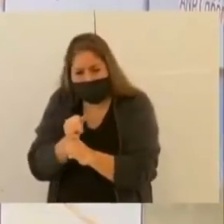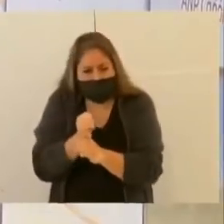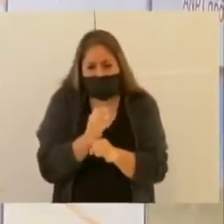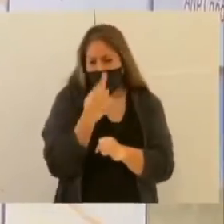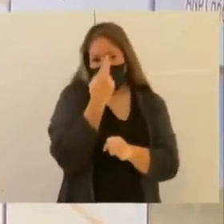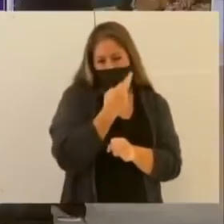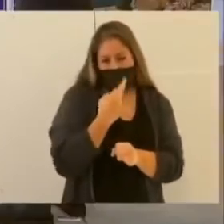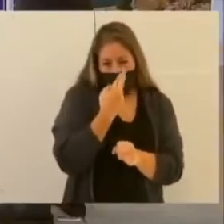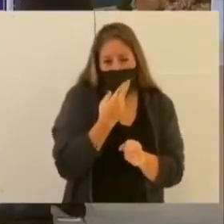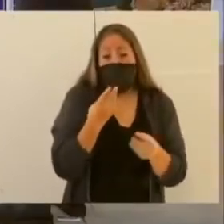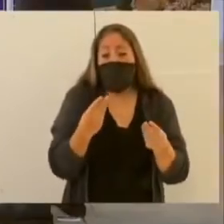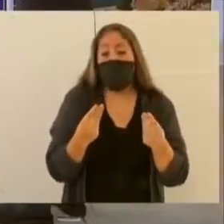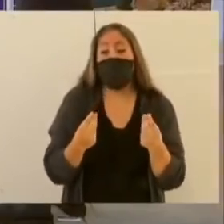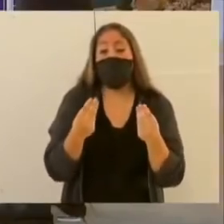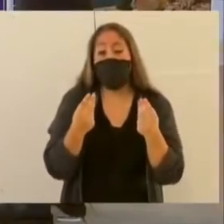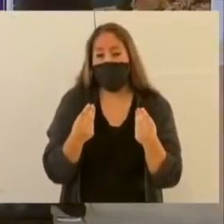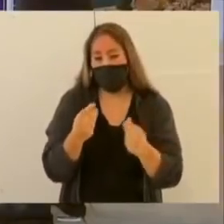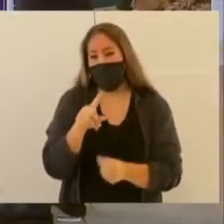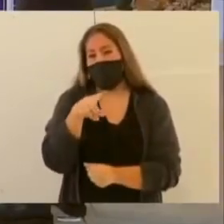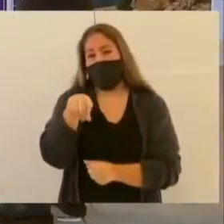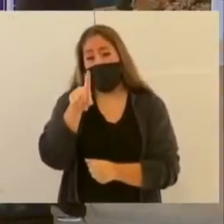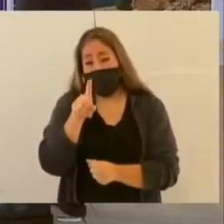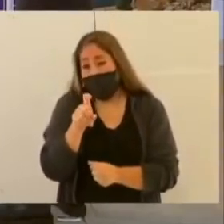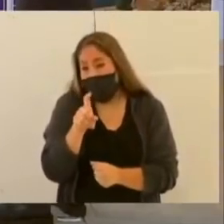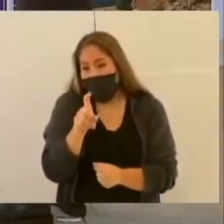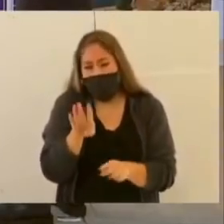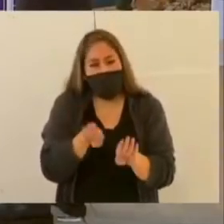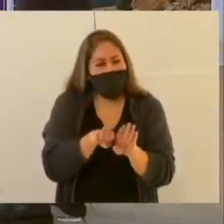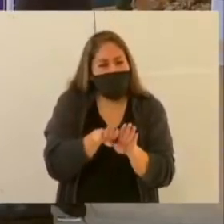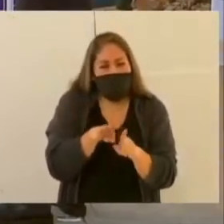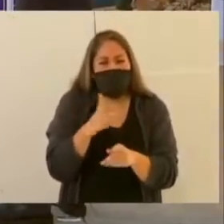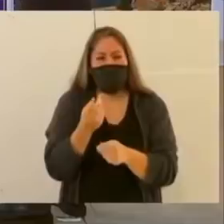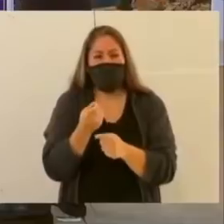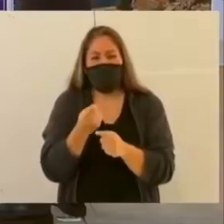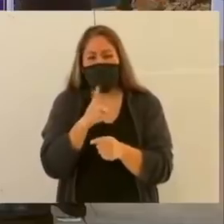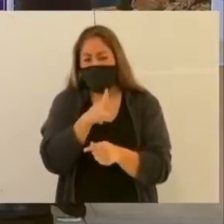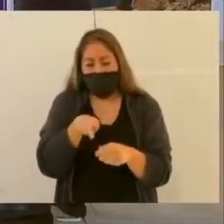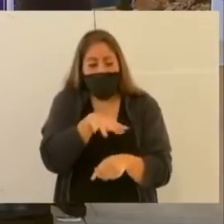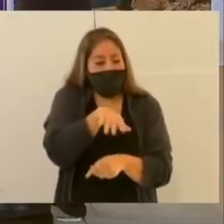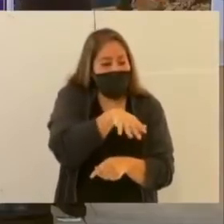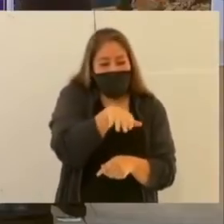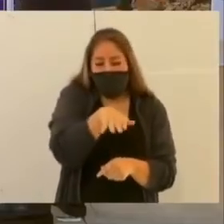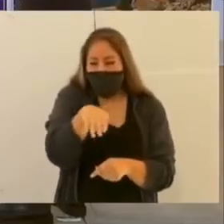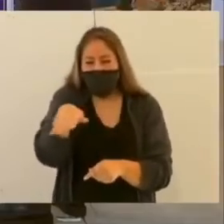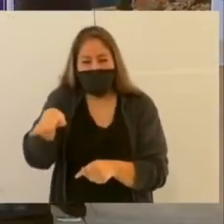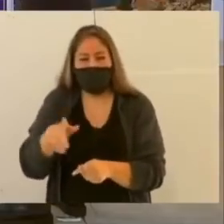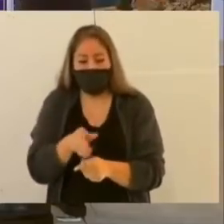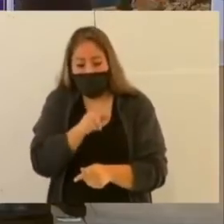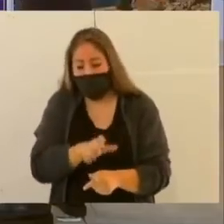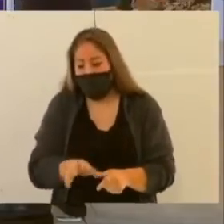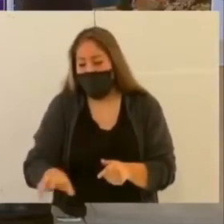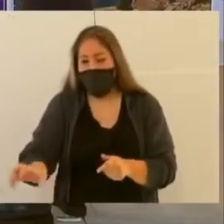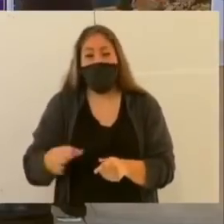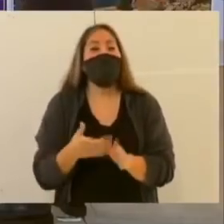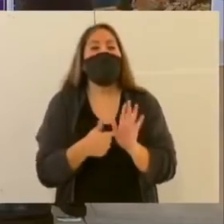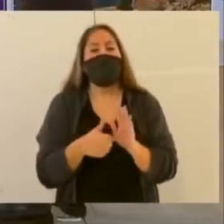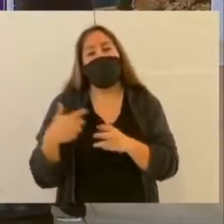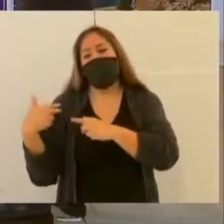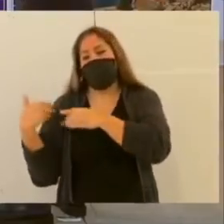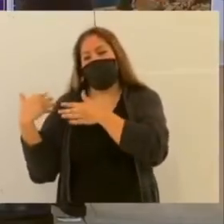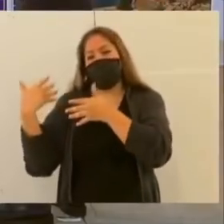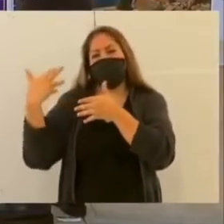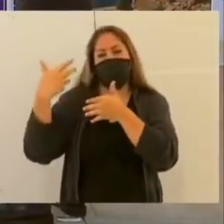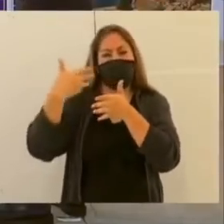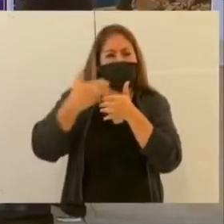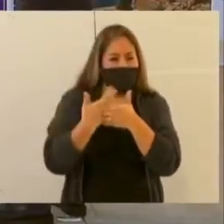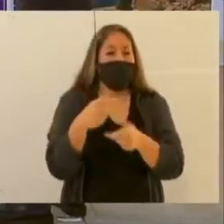relacionados con la calidad del agua superficial que se va a tomar para este proyecto. Y como resultado de los estudios se vio